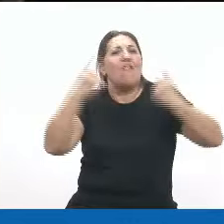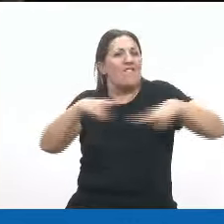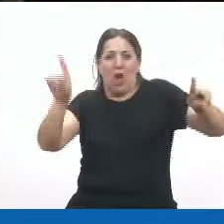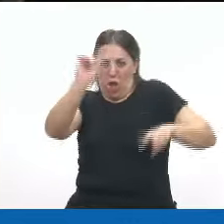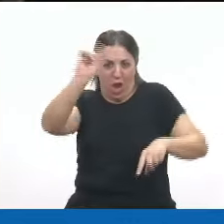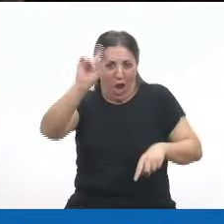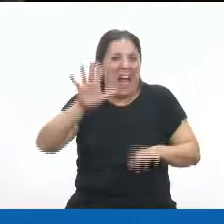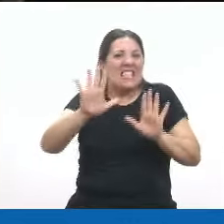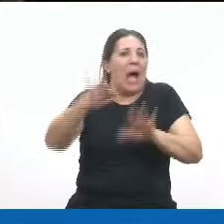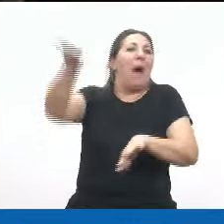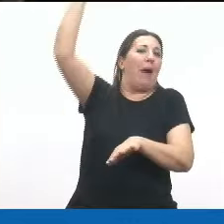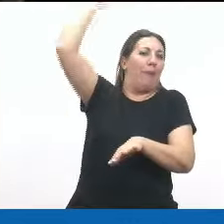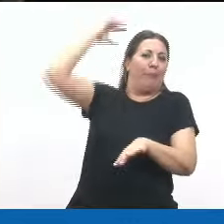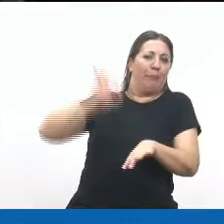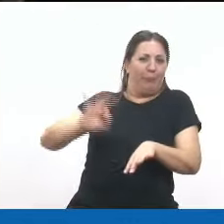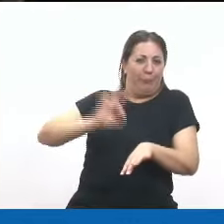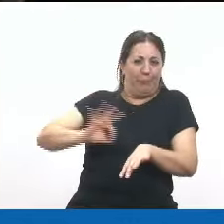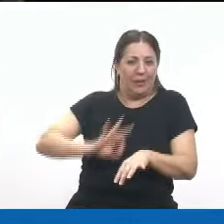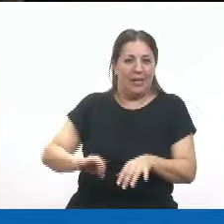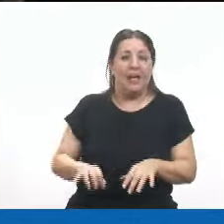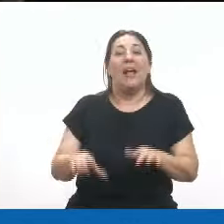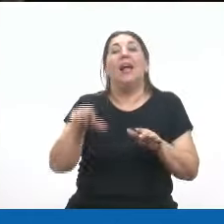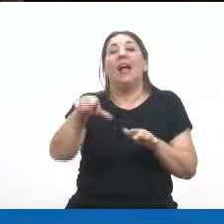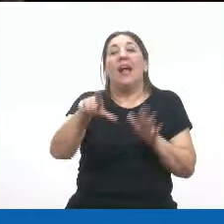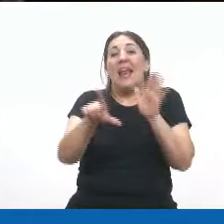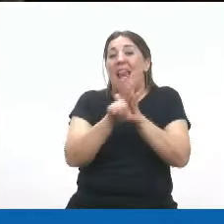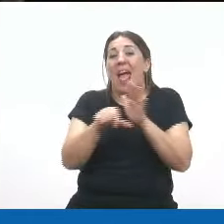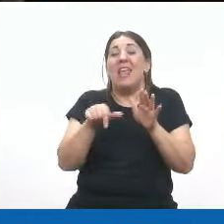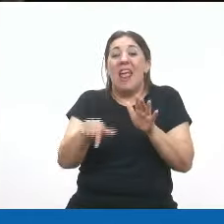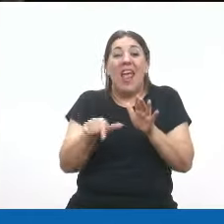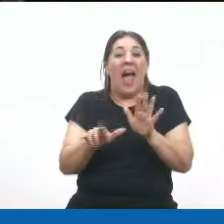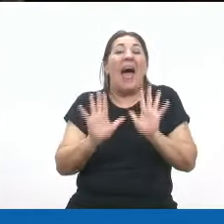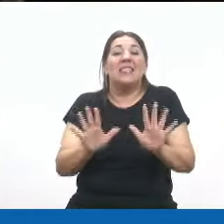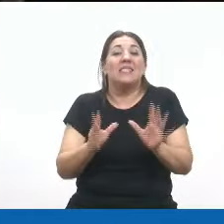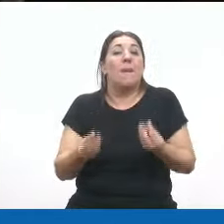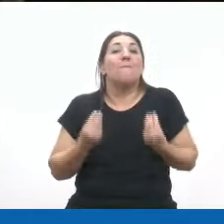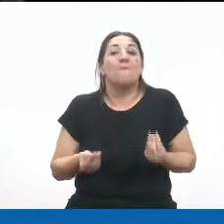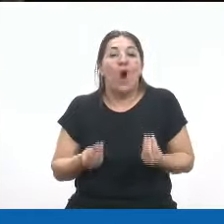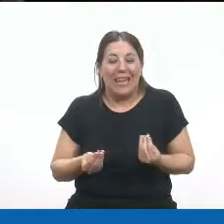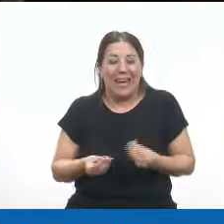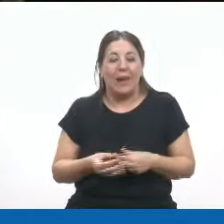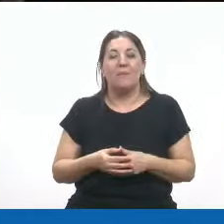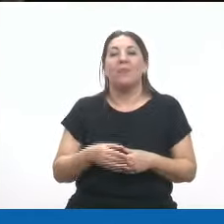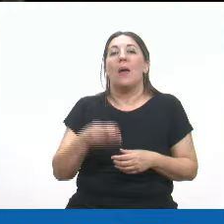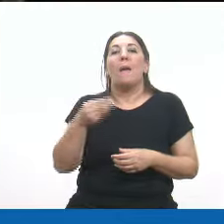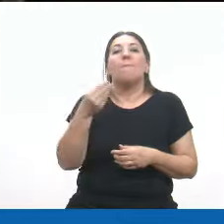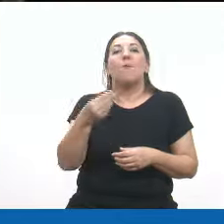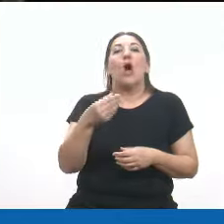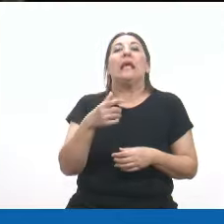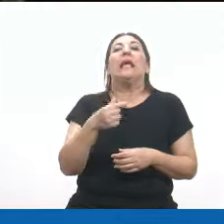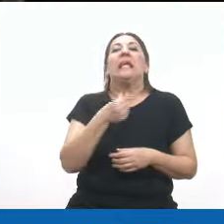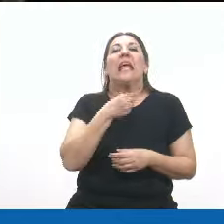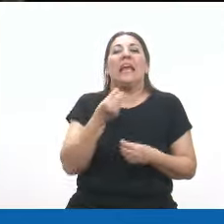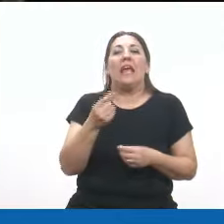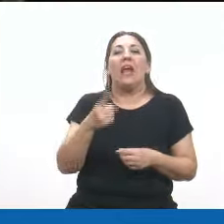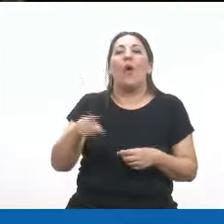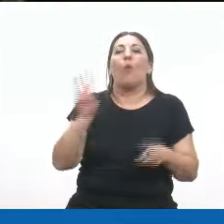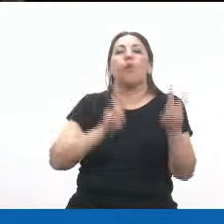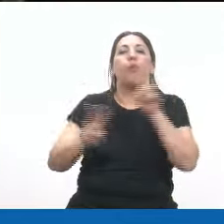nuevo las leyes Ómnibus son hechas así porque la idea es que no se comprenda de que haya